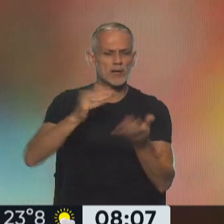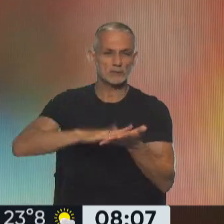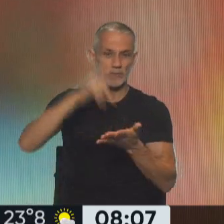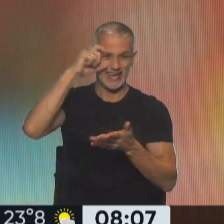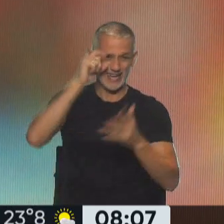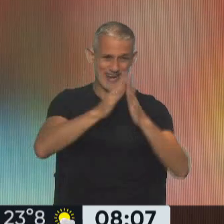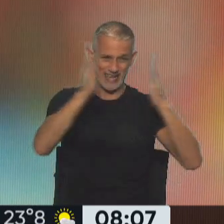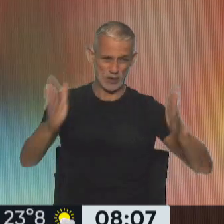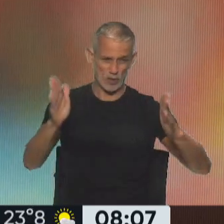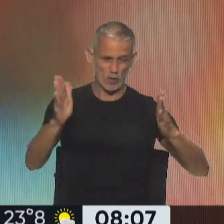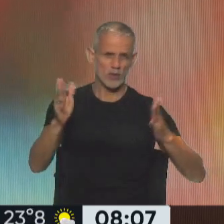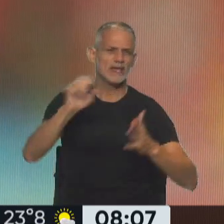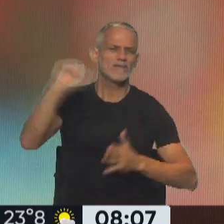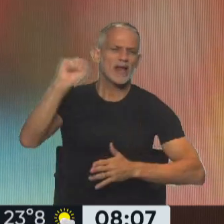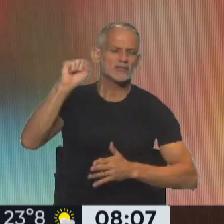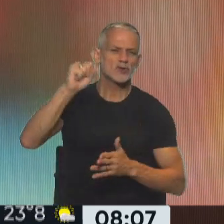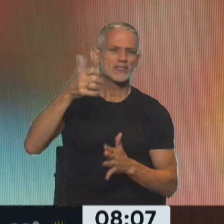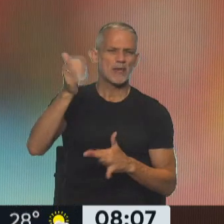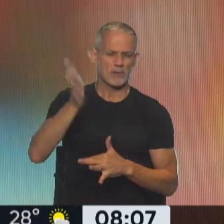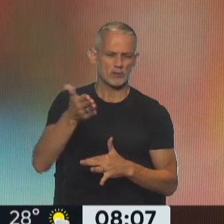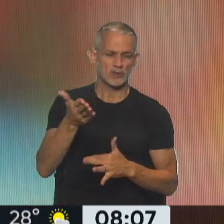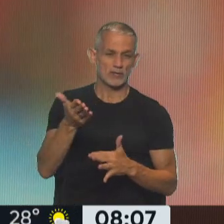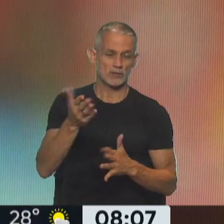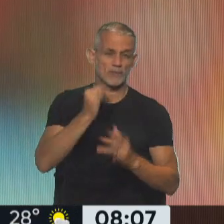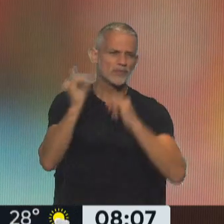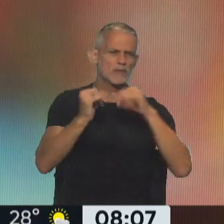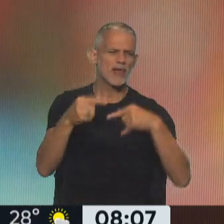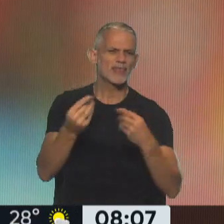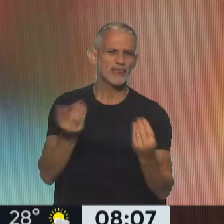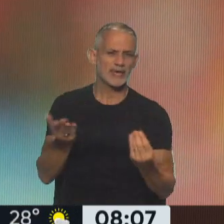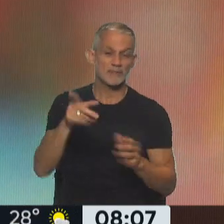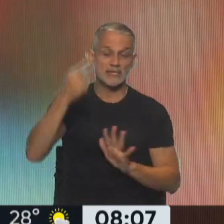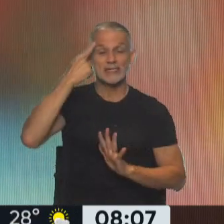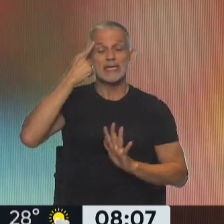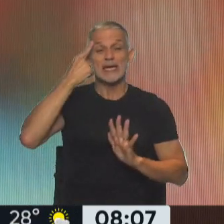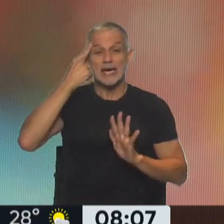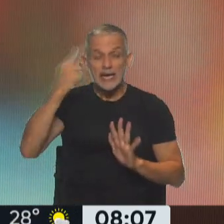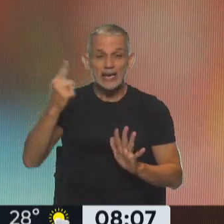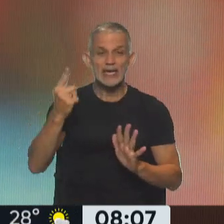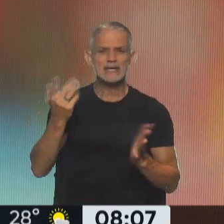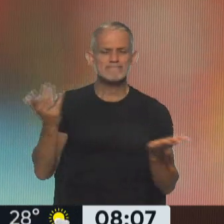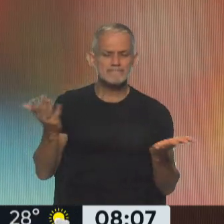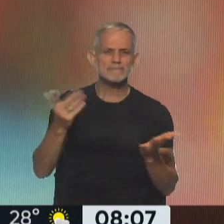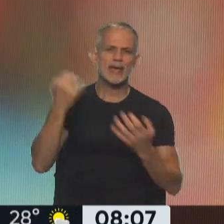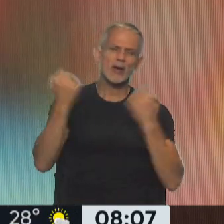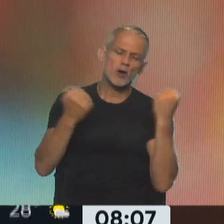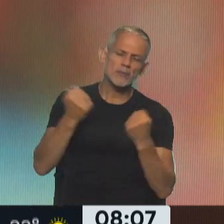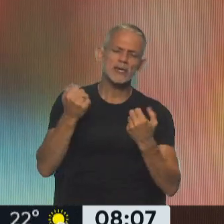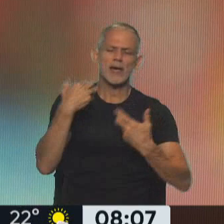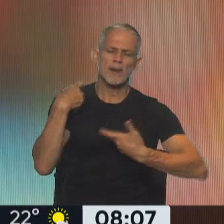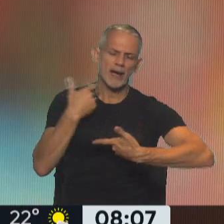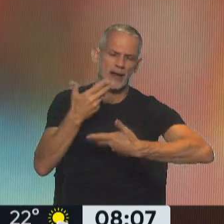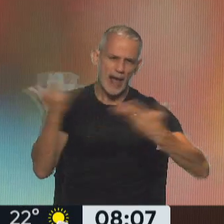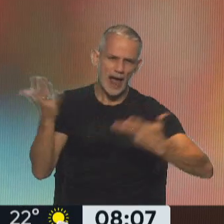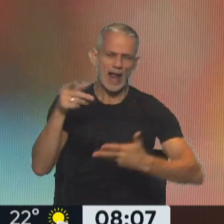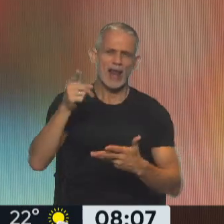enero sobre la inflación. Decía igualmente que él cree que todavía los fundamentos macroeconómicos, refiriéndose